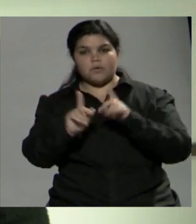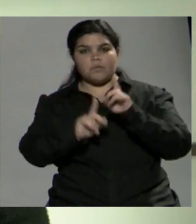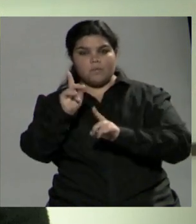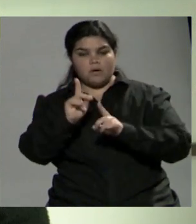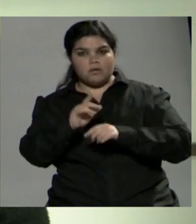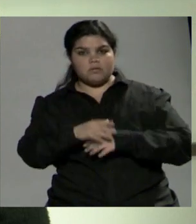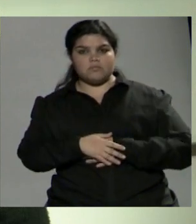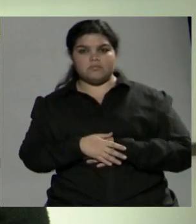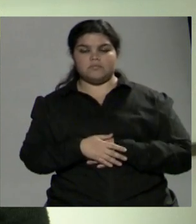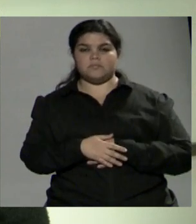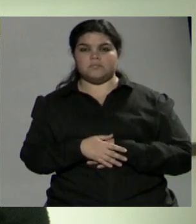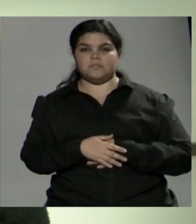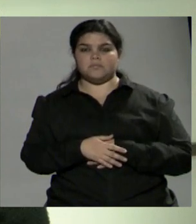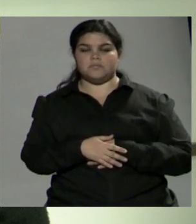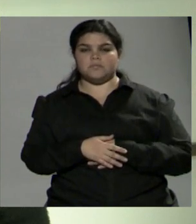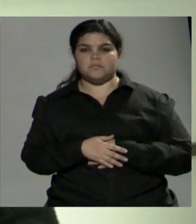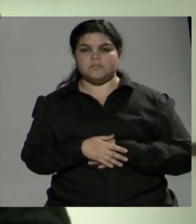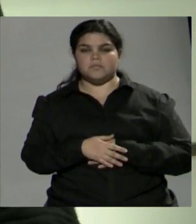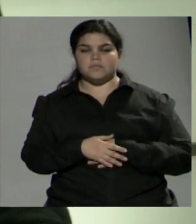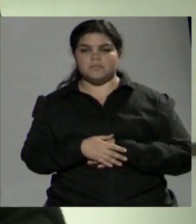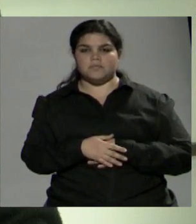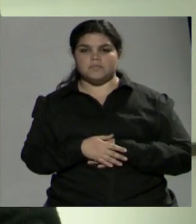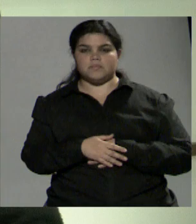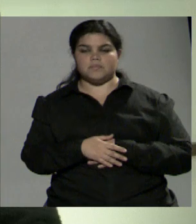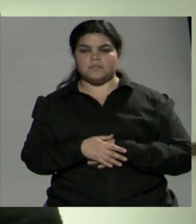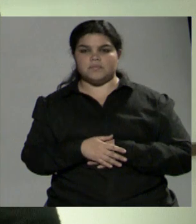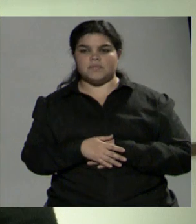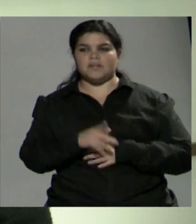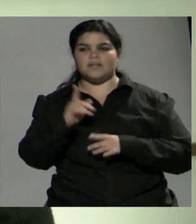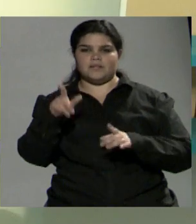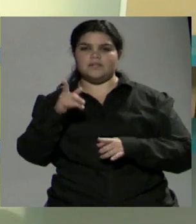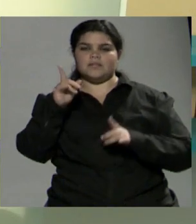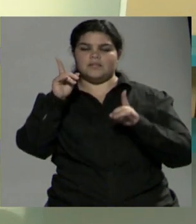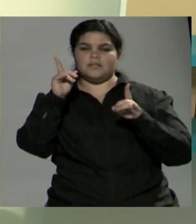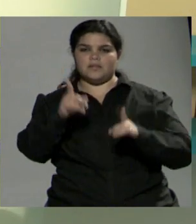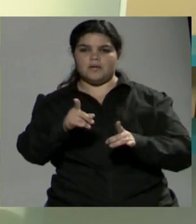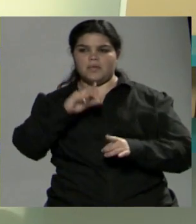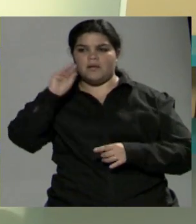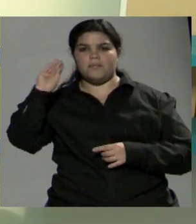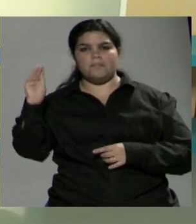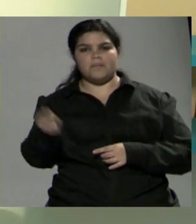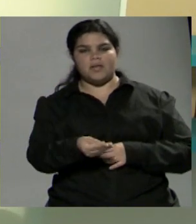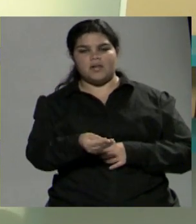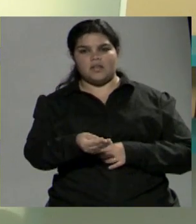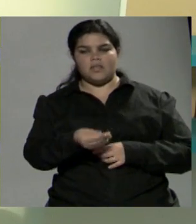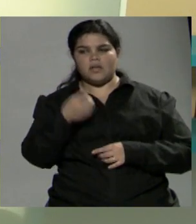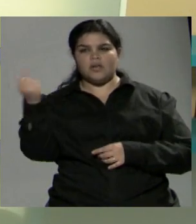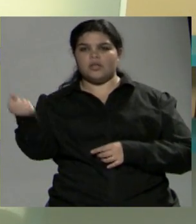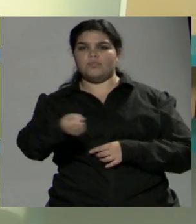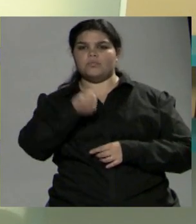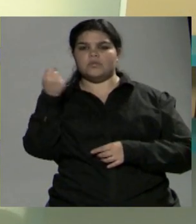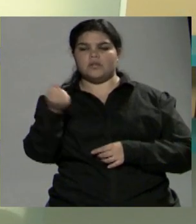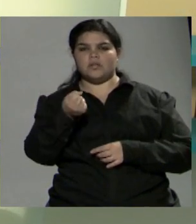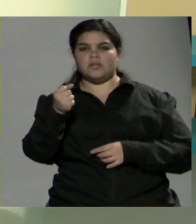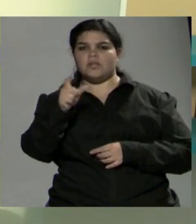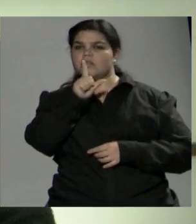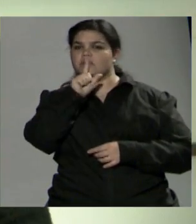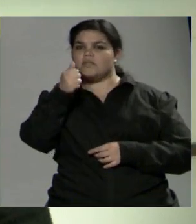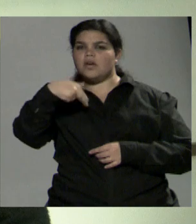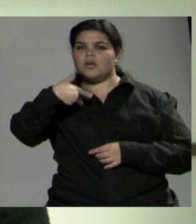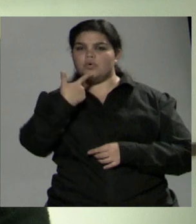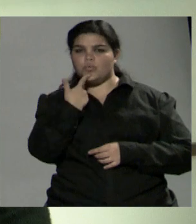En este sentido, el resultado de la interna lo que muestra es de